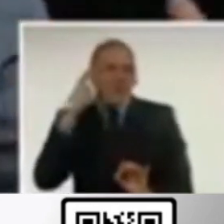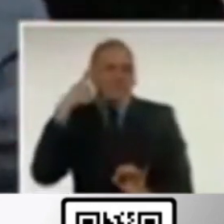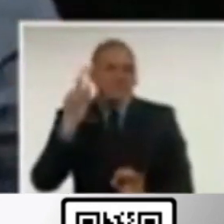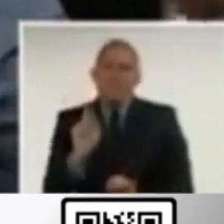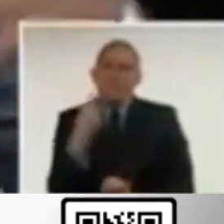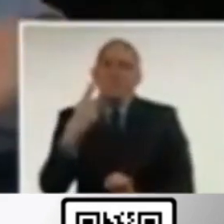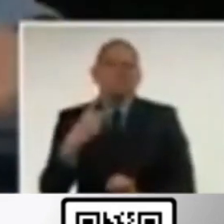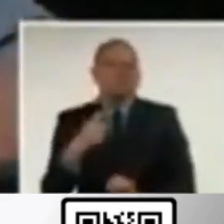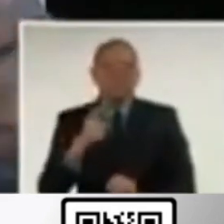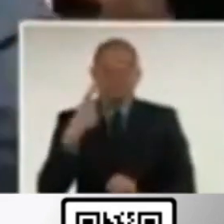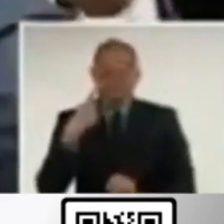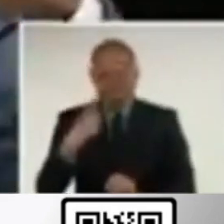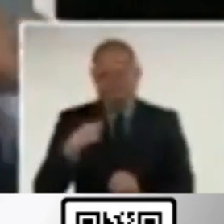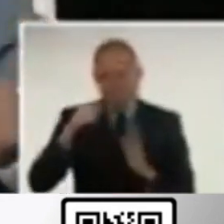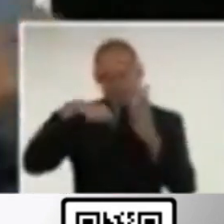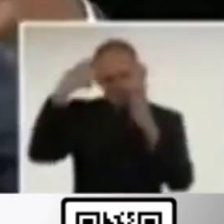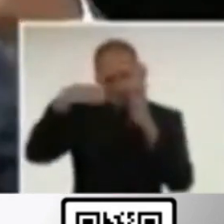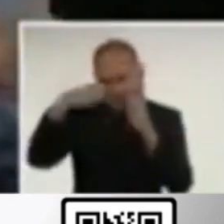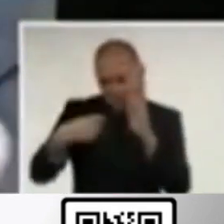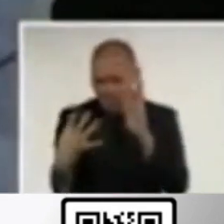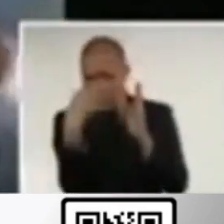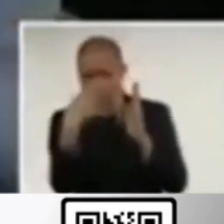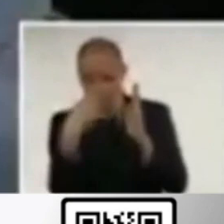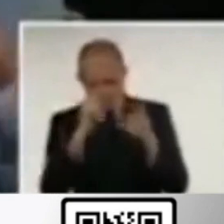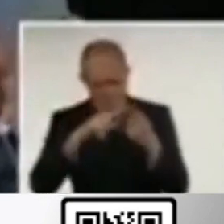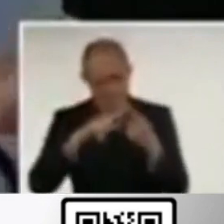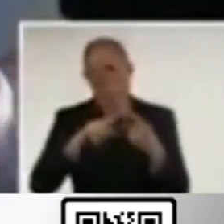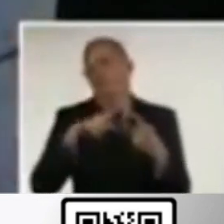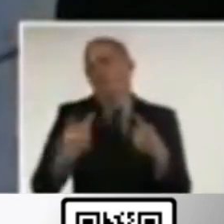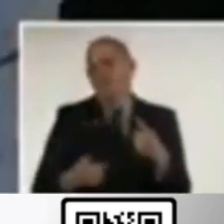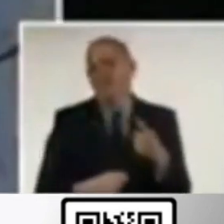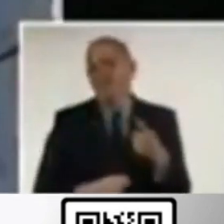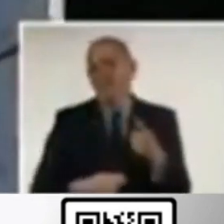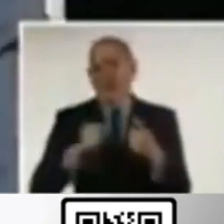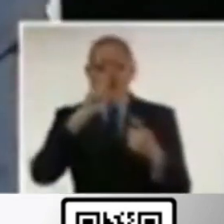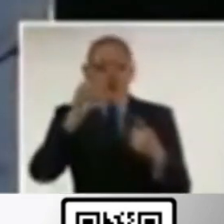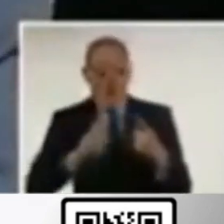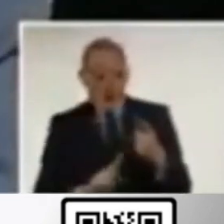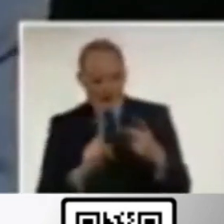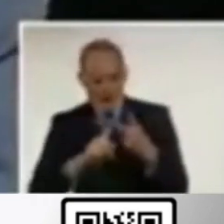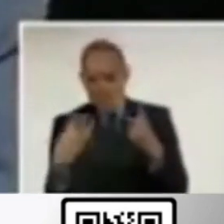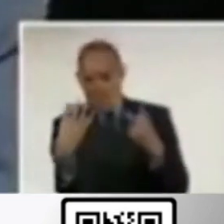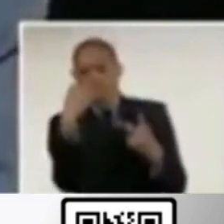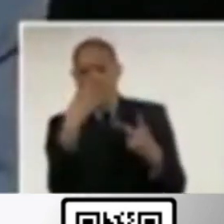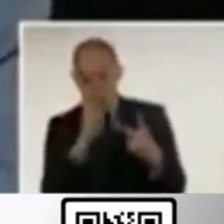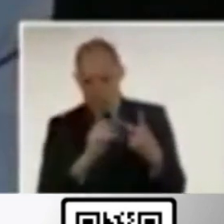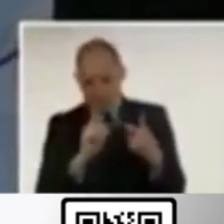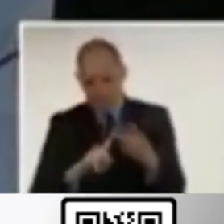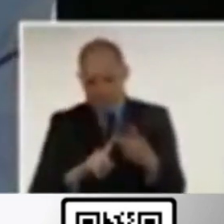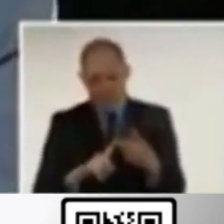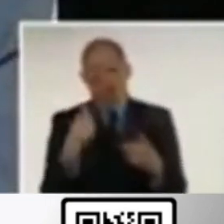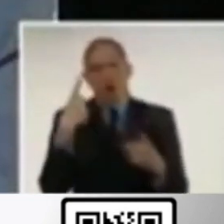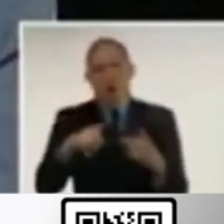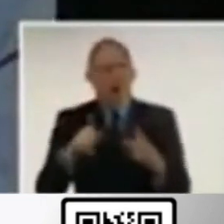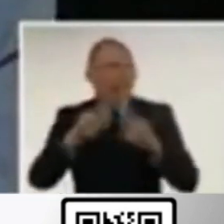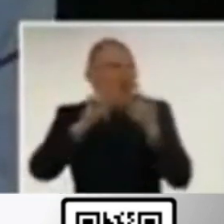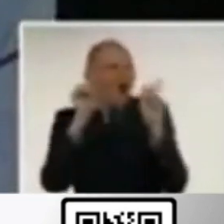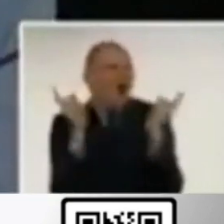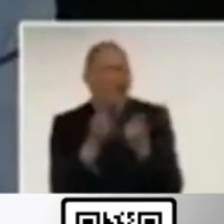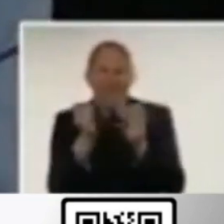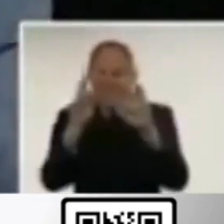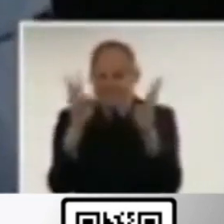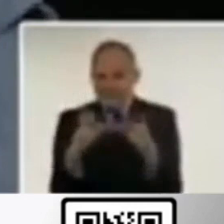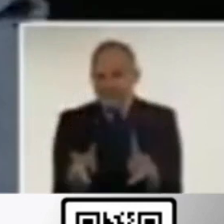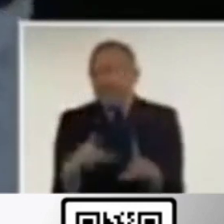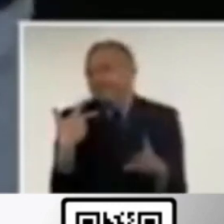que vemos en las novelas que consumimos etcétera etcétera está ahí al mismo tiempo ese Patriotismo está impugnado por